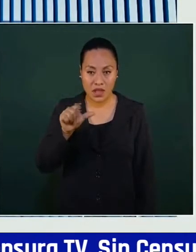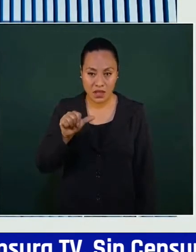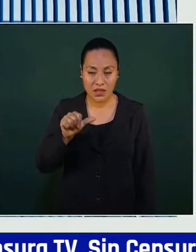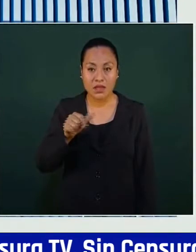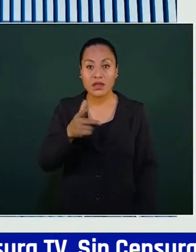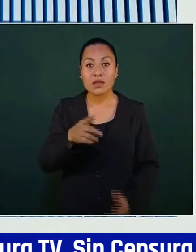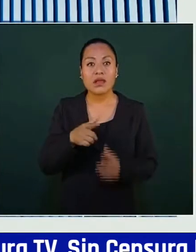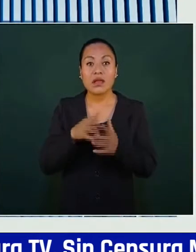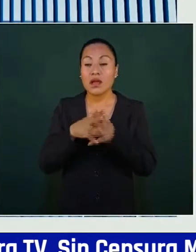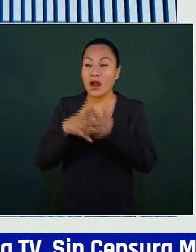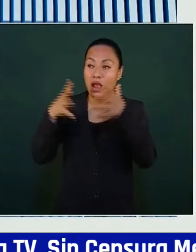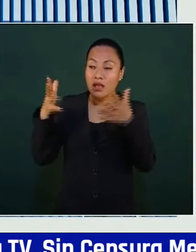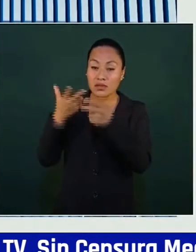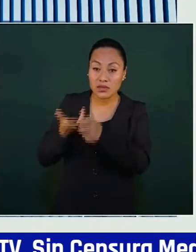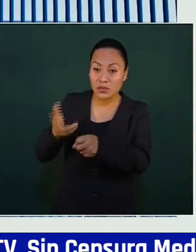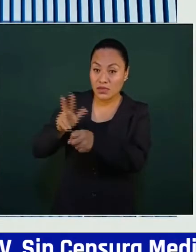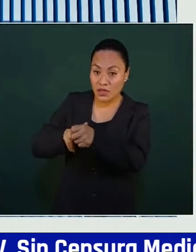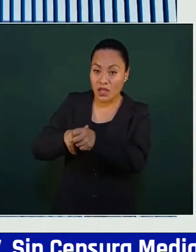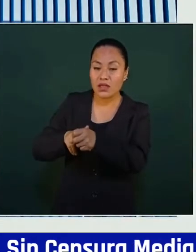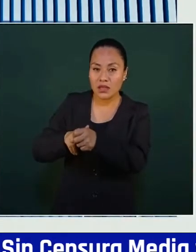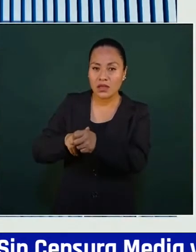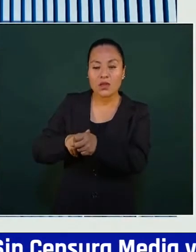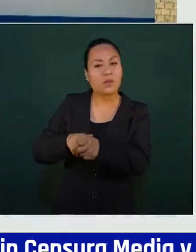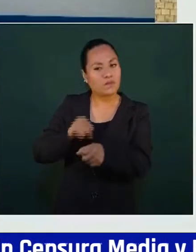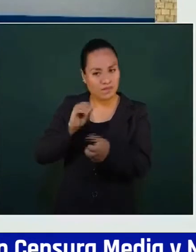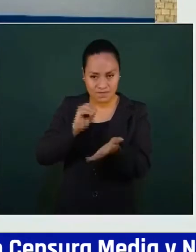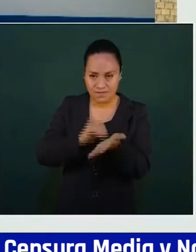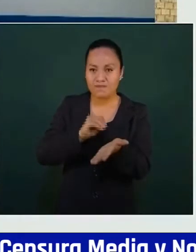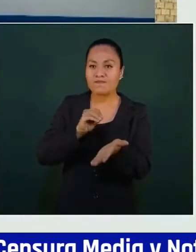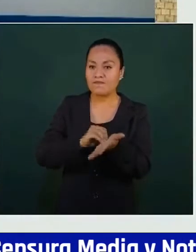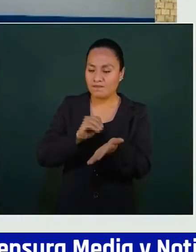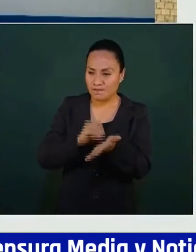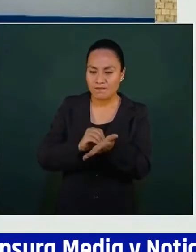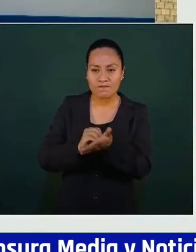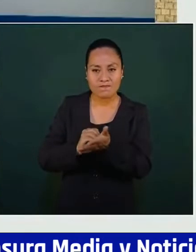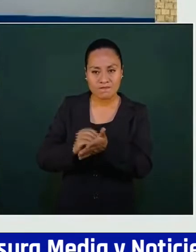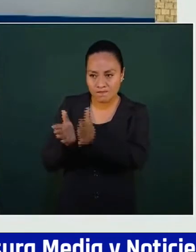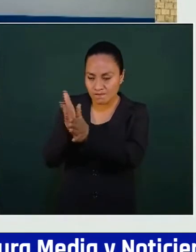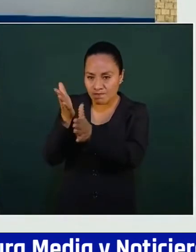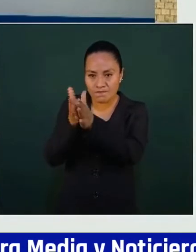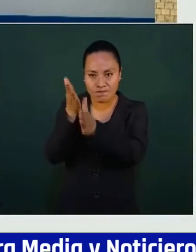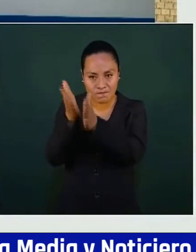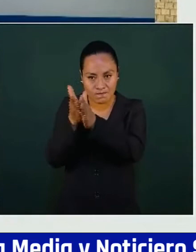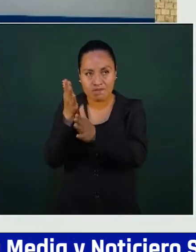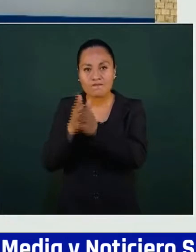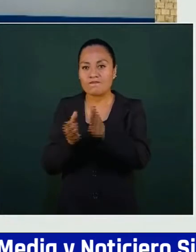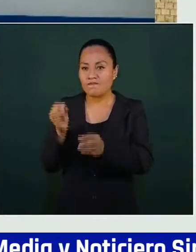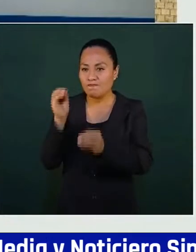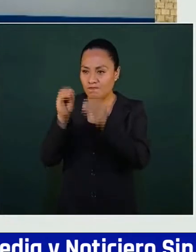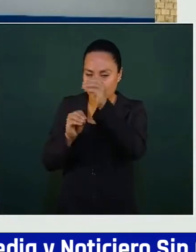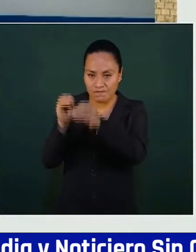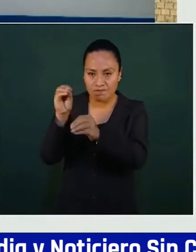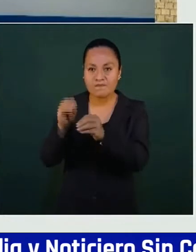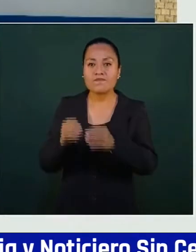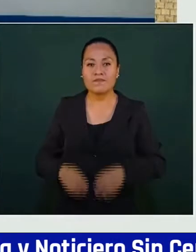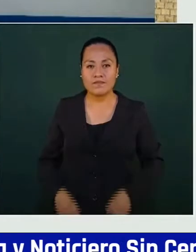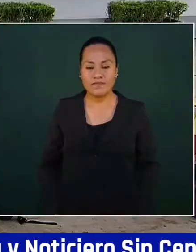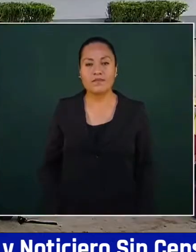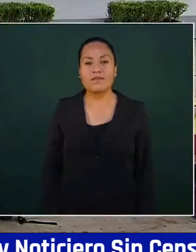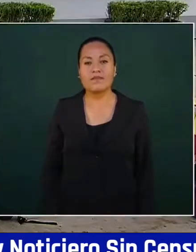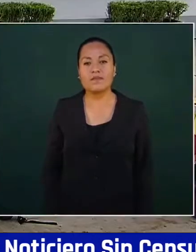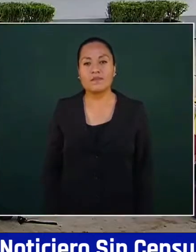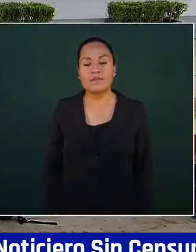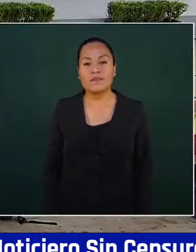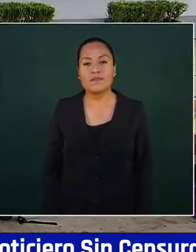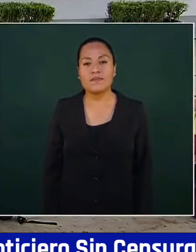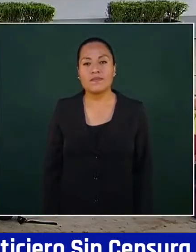grandes hospitales sí todavía se encuentran en proceso de reconstrucción. Y bueno,